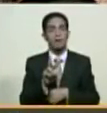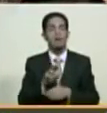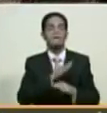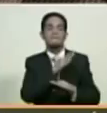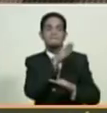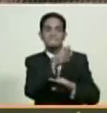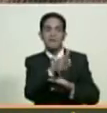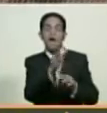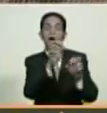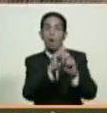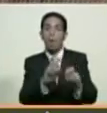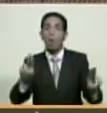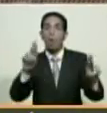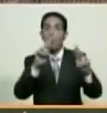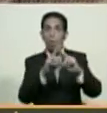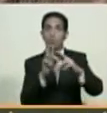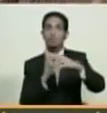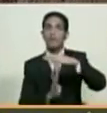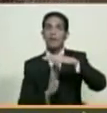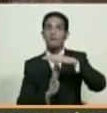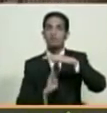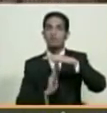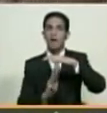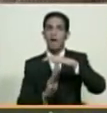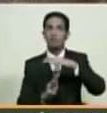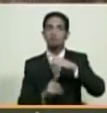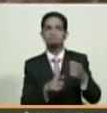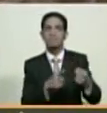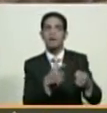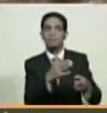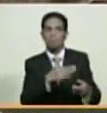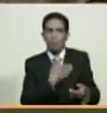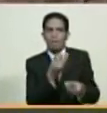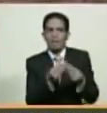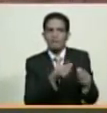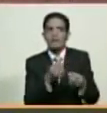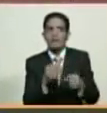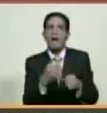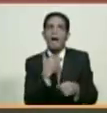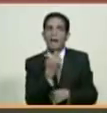Naciones Unidas para el Tratamiento de Refugiados para que tome cartas en este asunto.